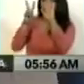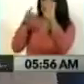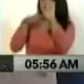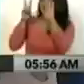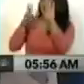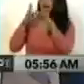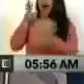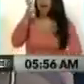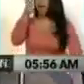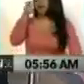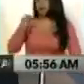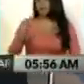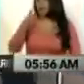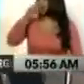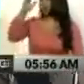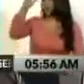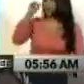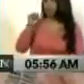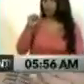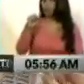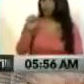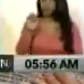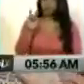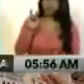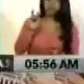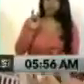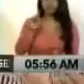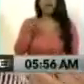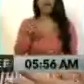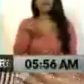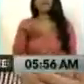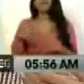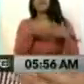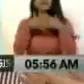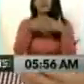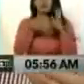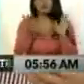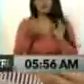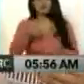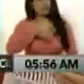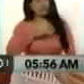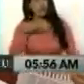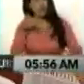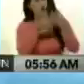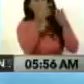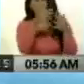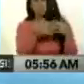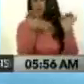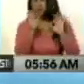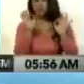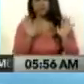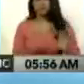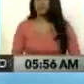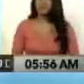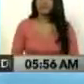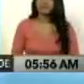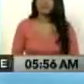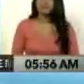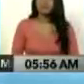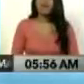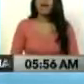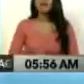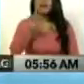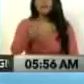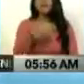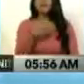como una amenaza inusual y extraordinaria a los Estados Unidos. No somos amenaza, Obama. De igual manera, el jefe